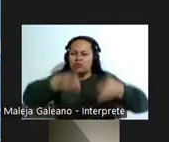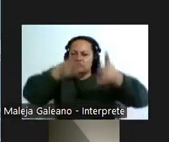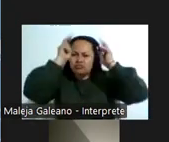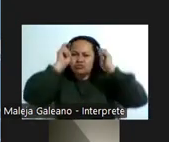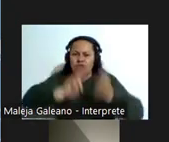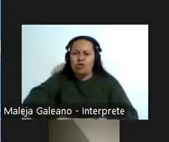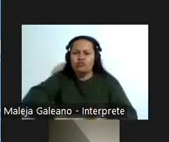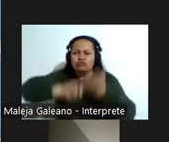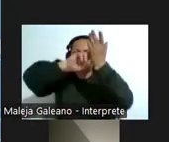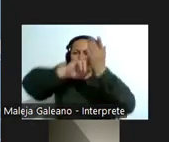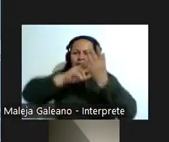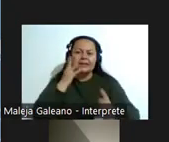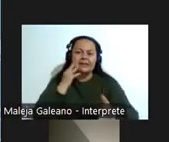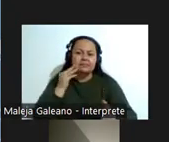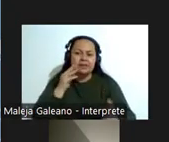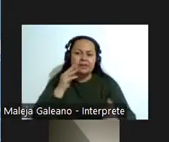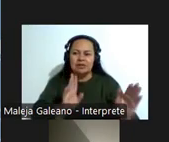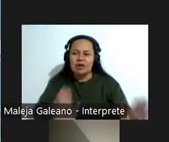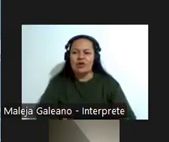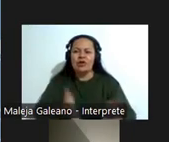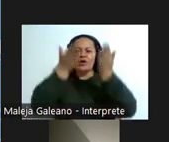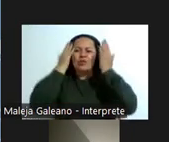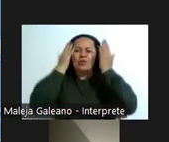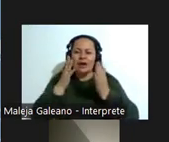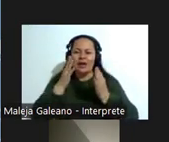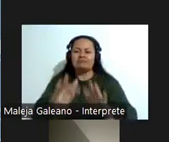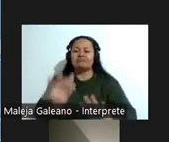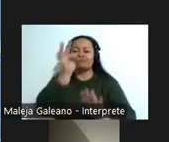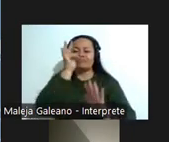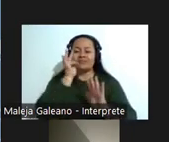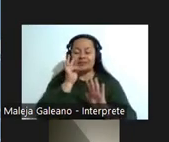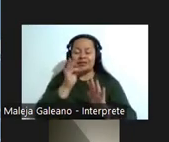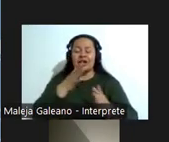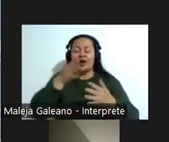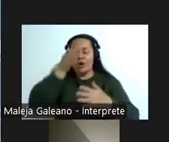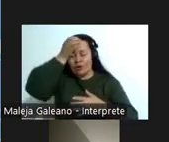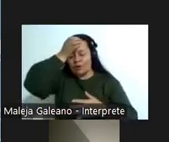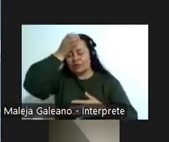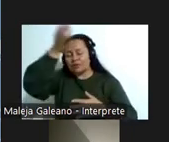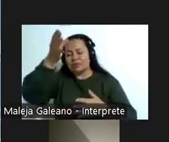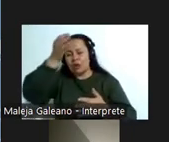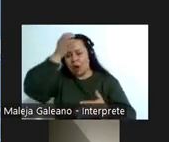a partir de recuperar testimonios, a partir de los conocimientos u